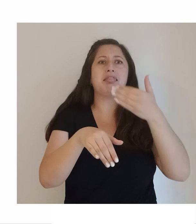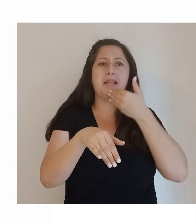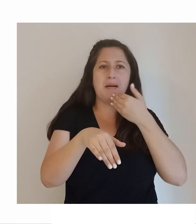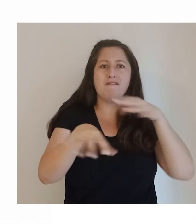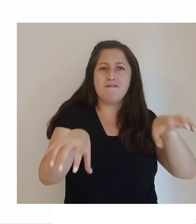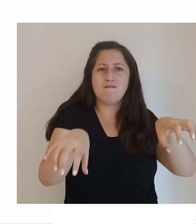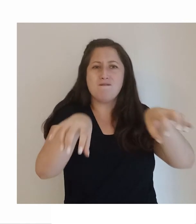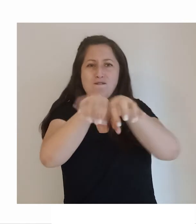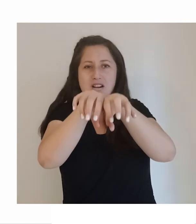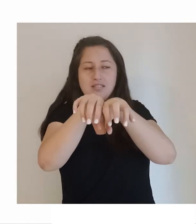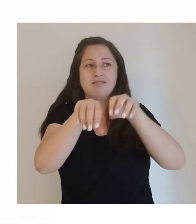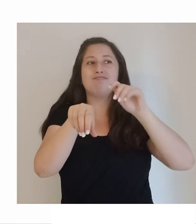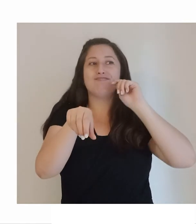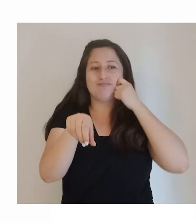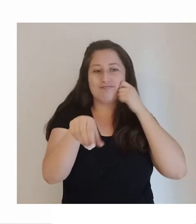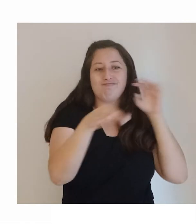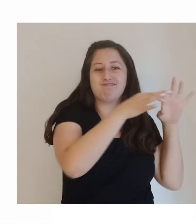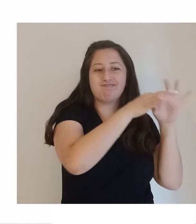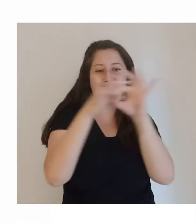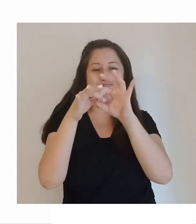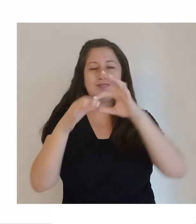se relacionan con la polaridad.